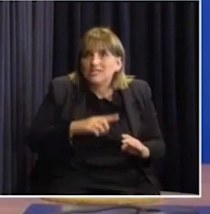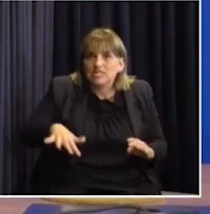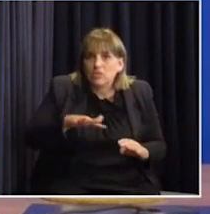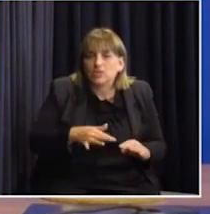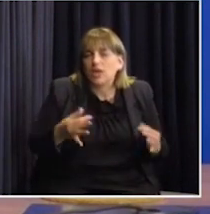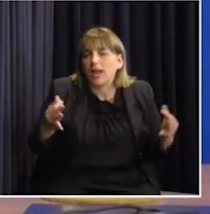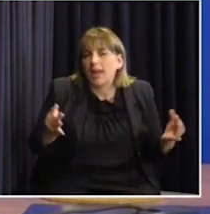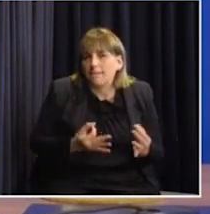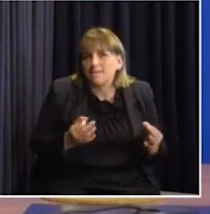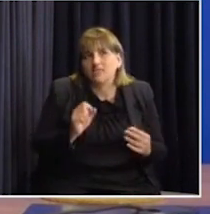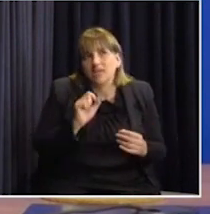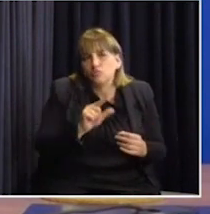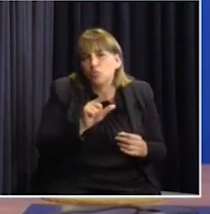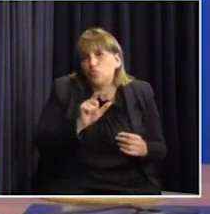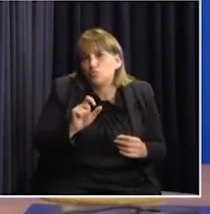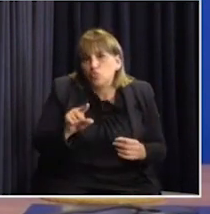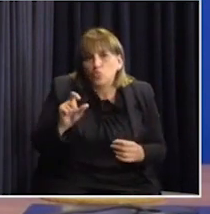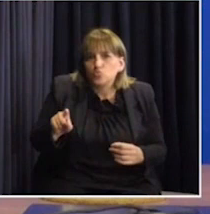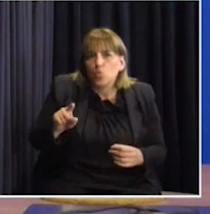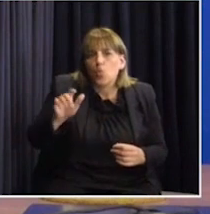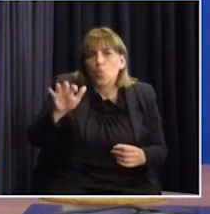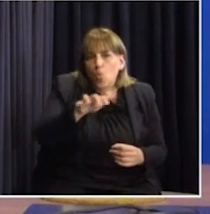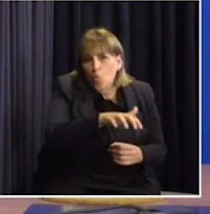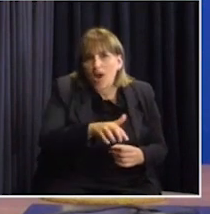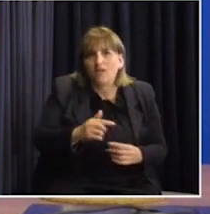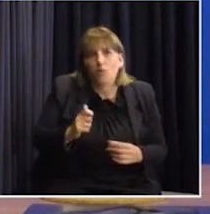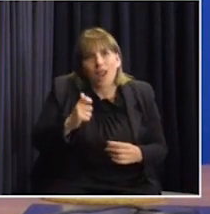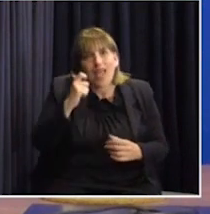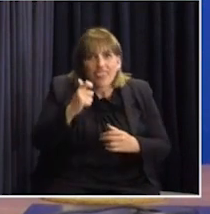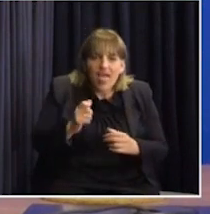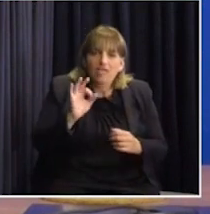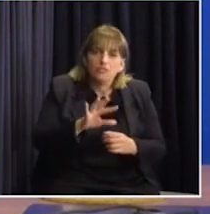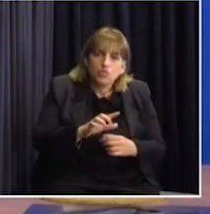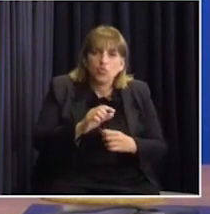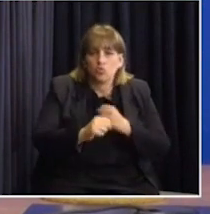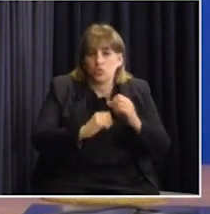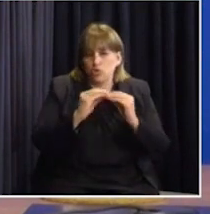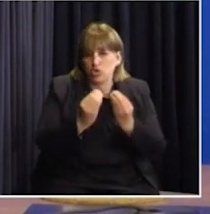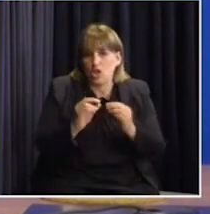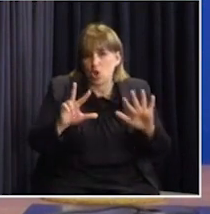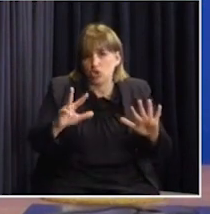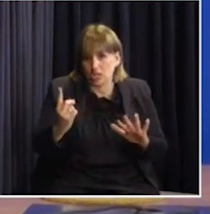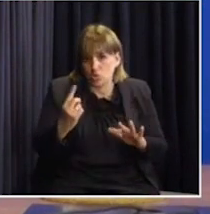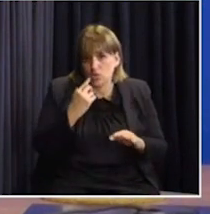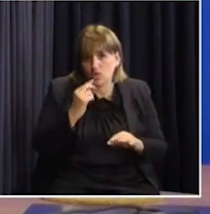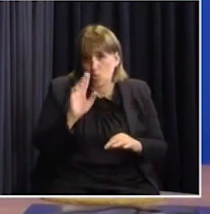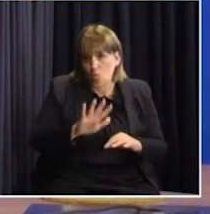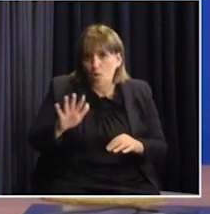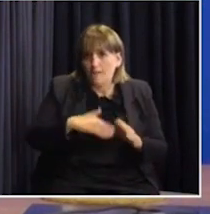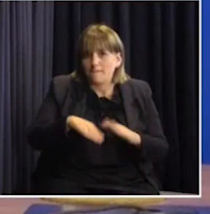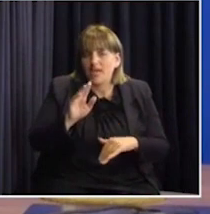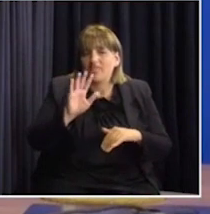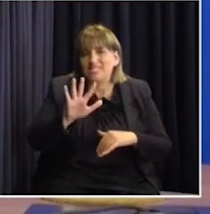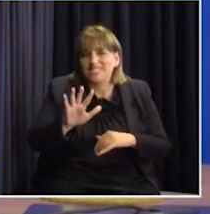particularidades propias de ese nivel educativo y de esas escuelas que son 81 en todo el país y atienden a más de 5.700